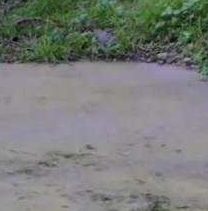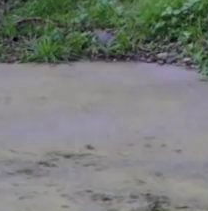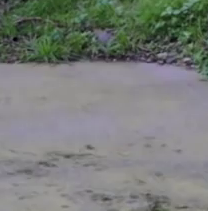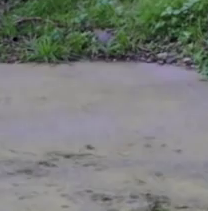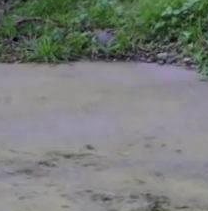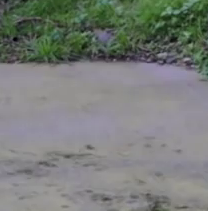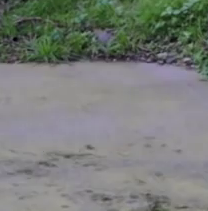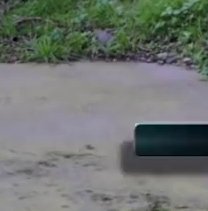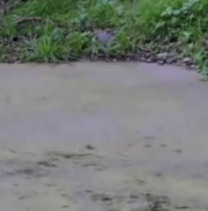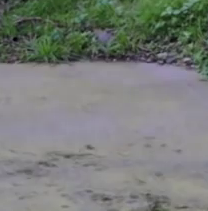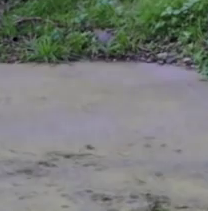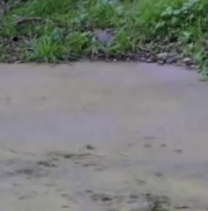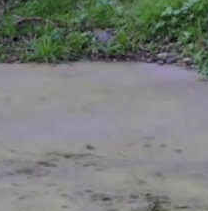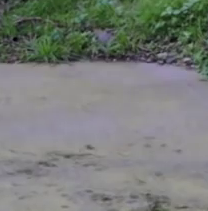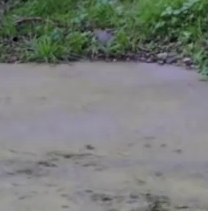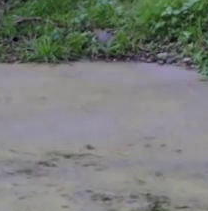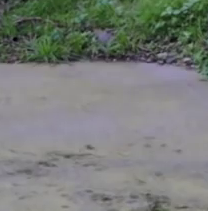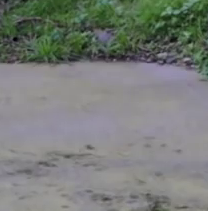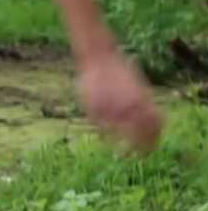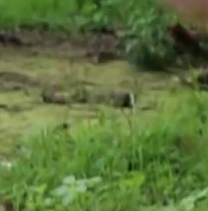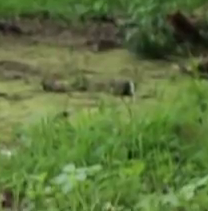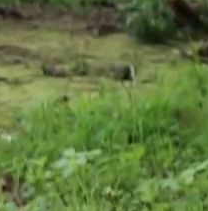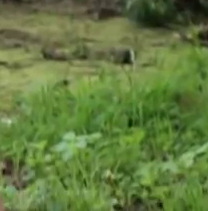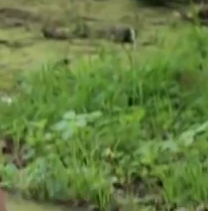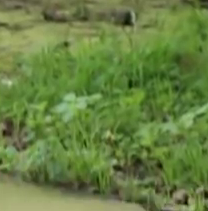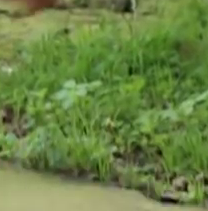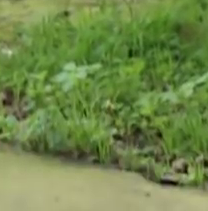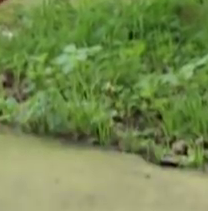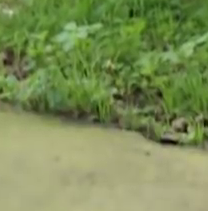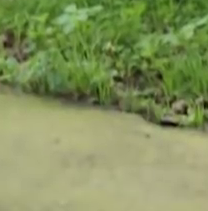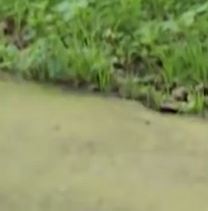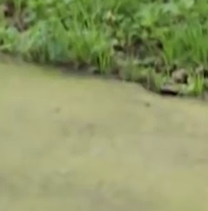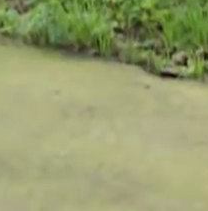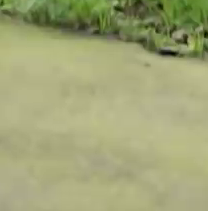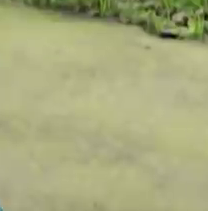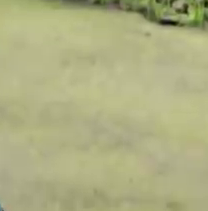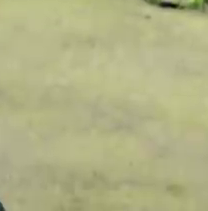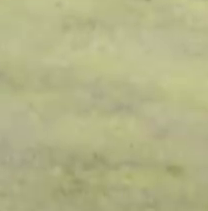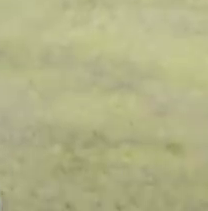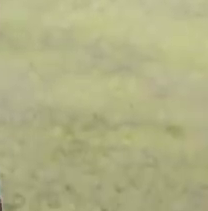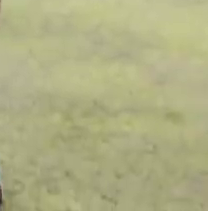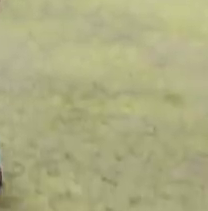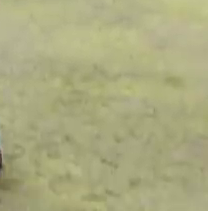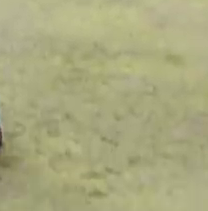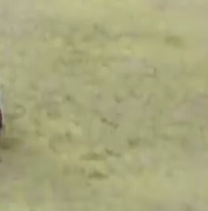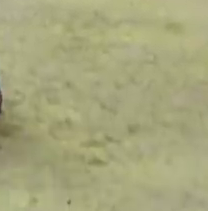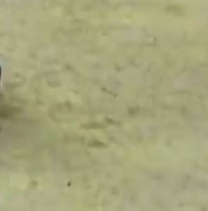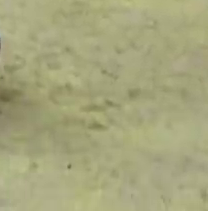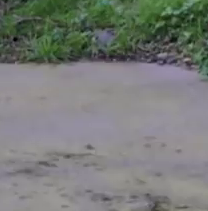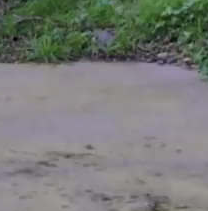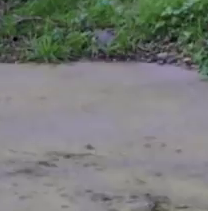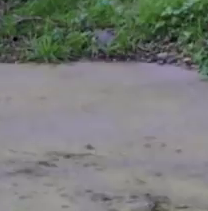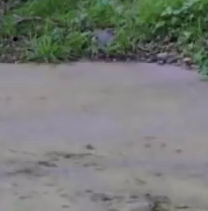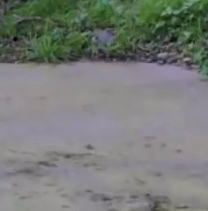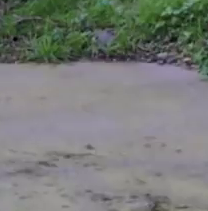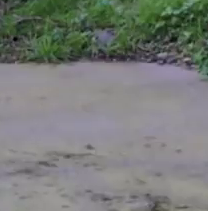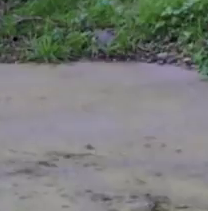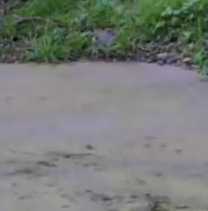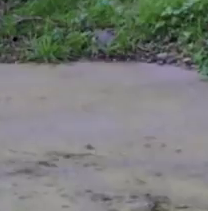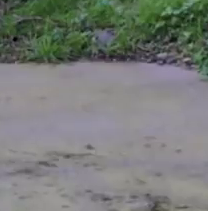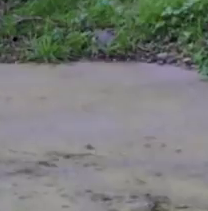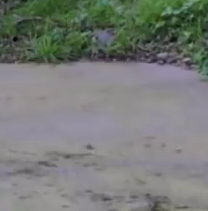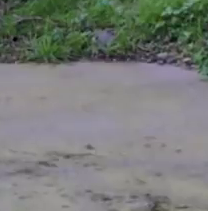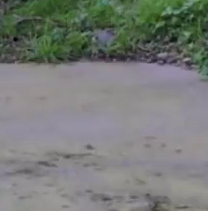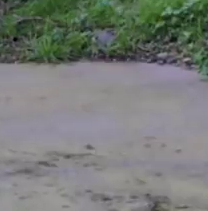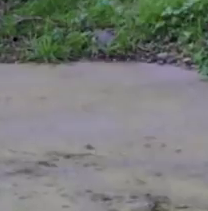Excelente. Vamos a alternar un pie, elevación de talón y elevación de la pierna contraria. Muy bien, Paul,